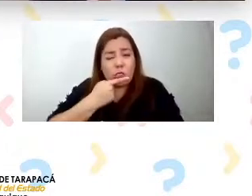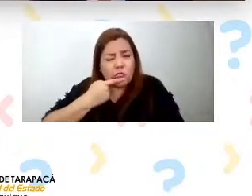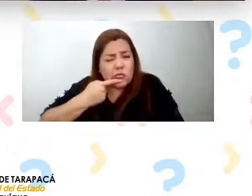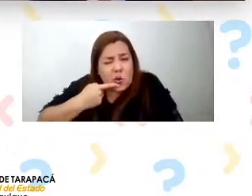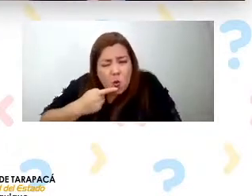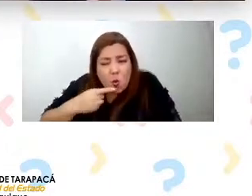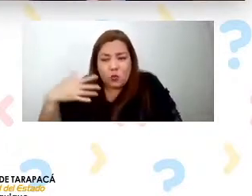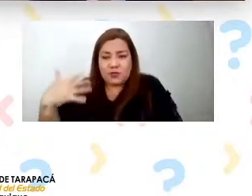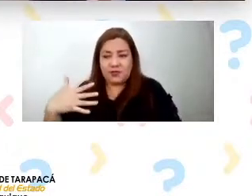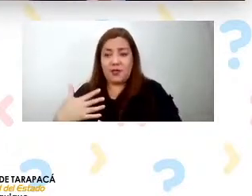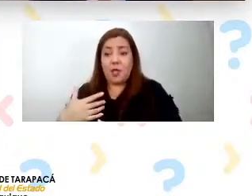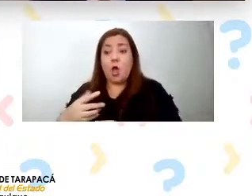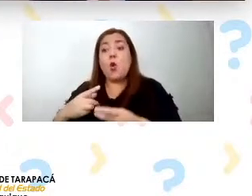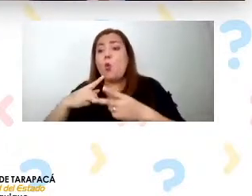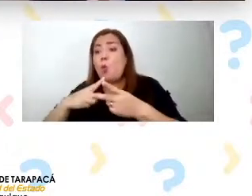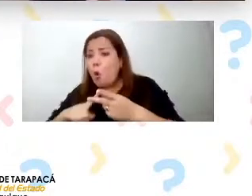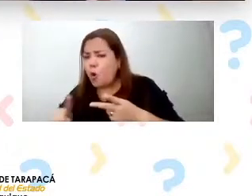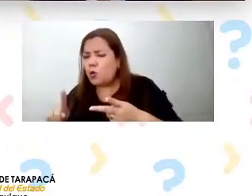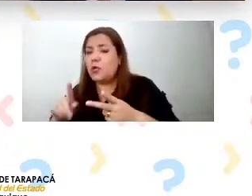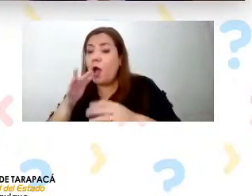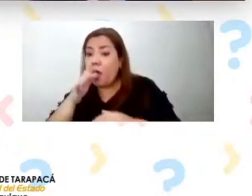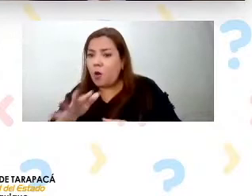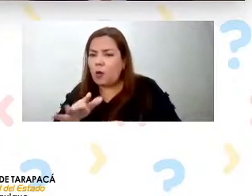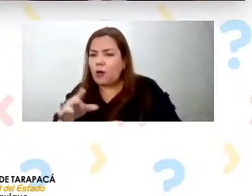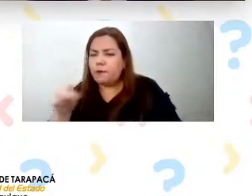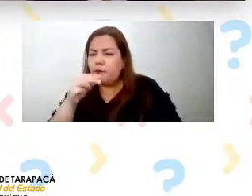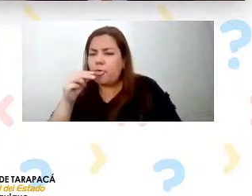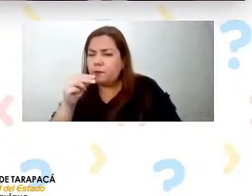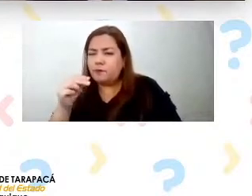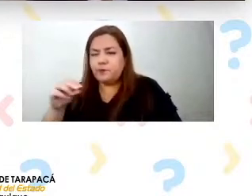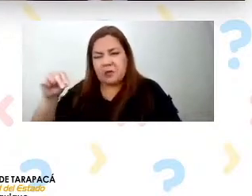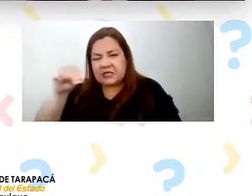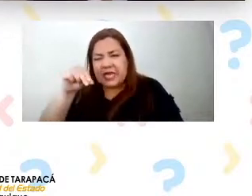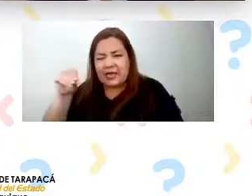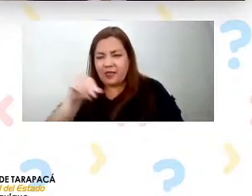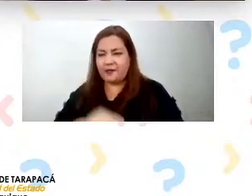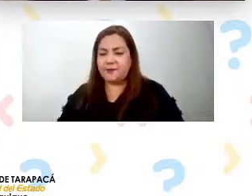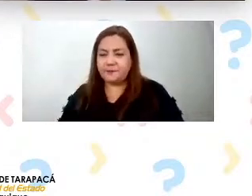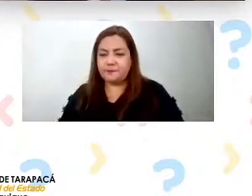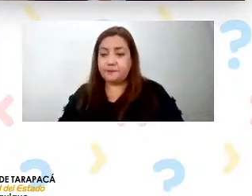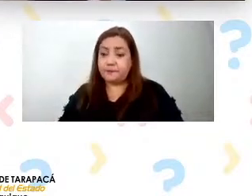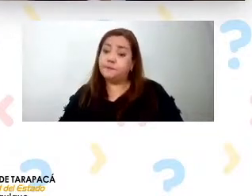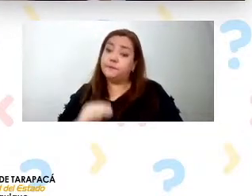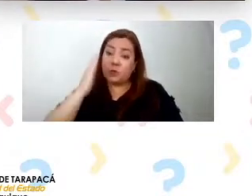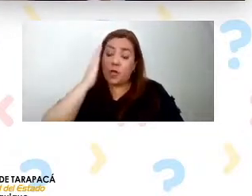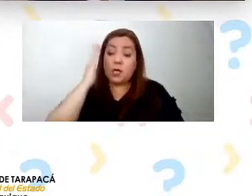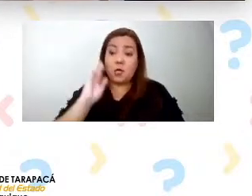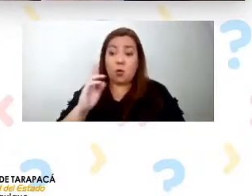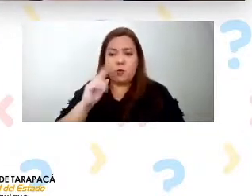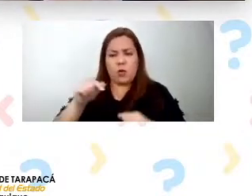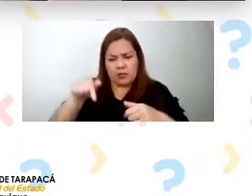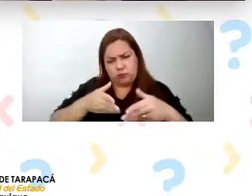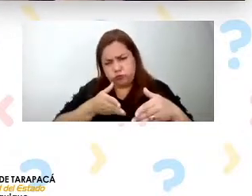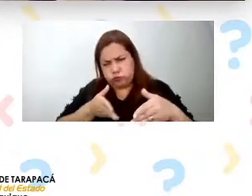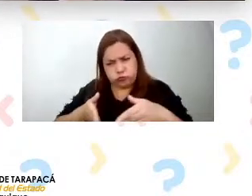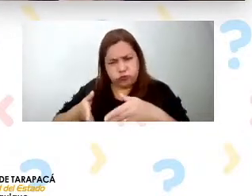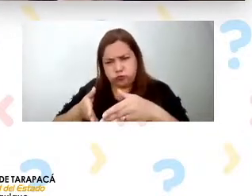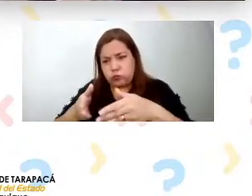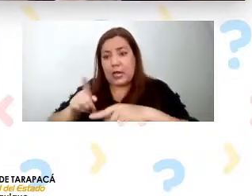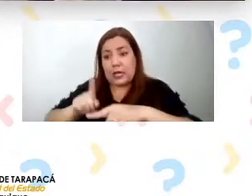¿no es cierto?, también un poco más salobres. Recordamos que estas van recorriendo el terreno.